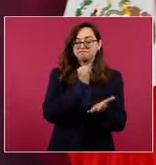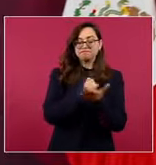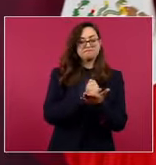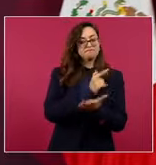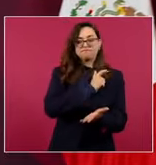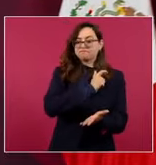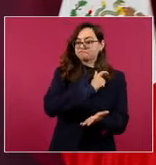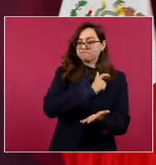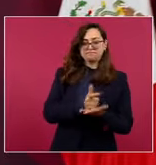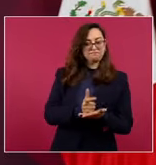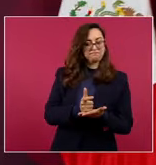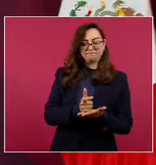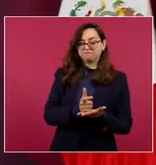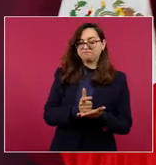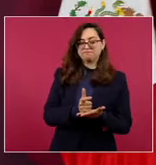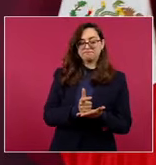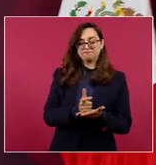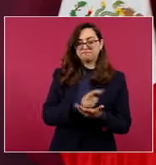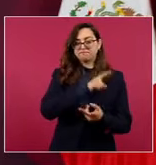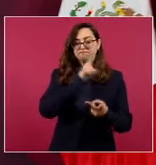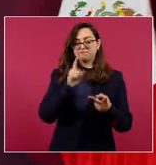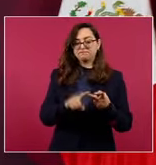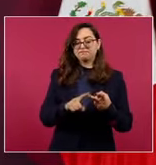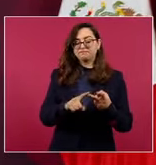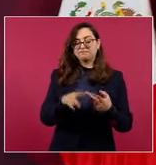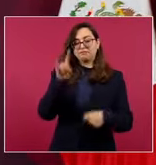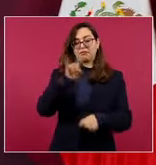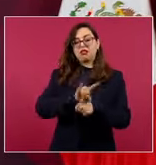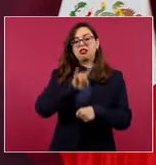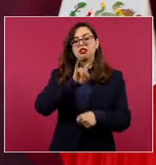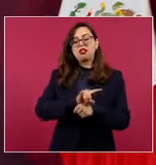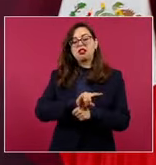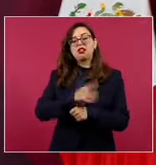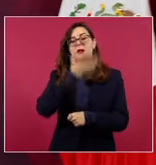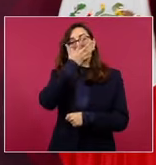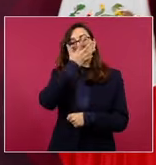además, en un mundo de hipocresías,